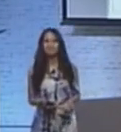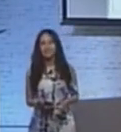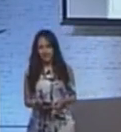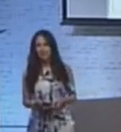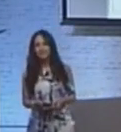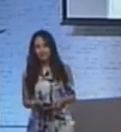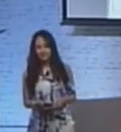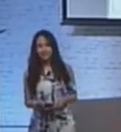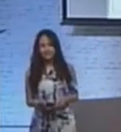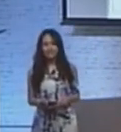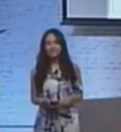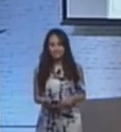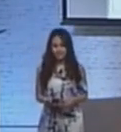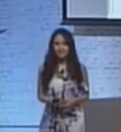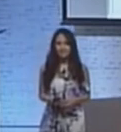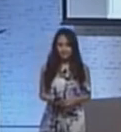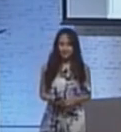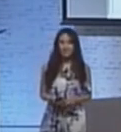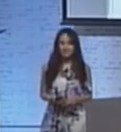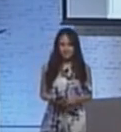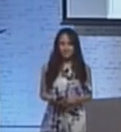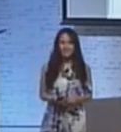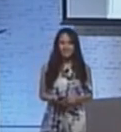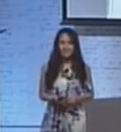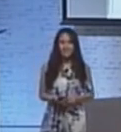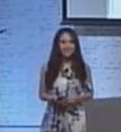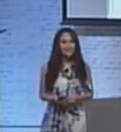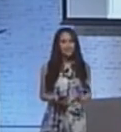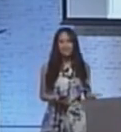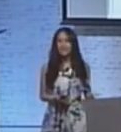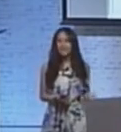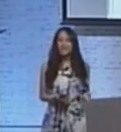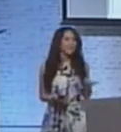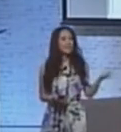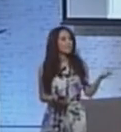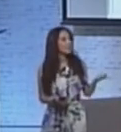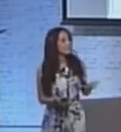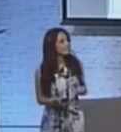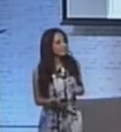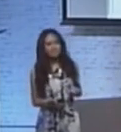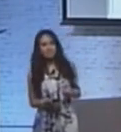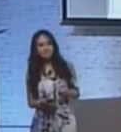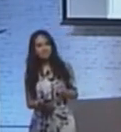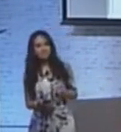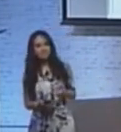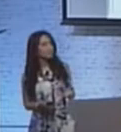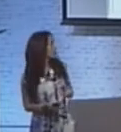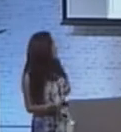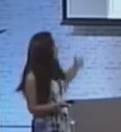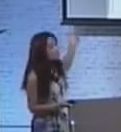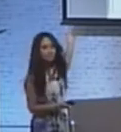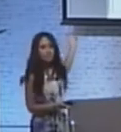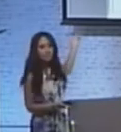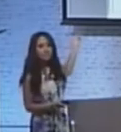pone? Claro. ¿Qué significa? ¿Qué quería decir este señor? Claro que sí. ¿Alguien más?